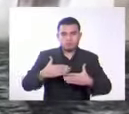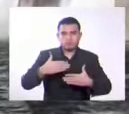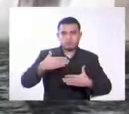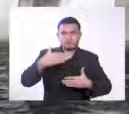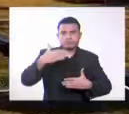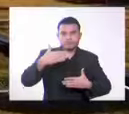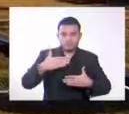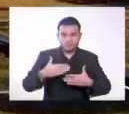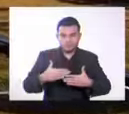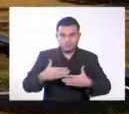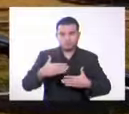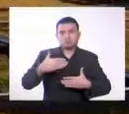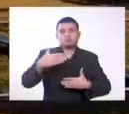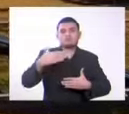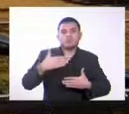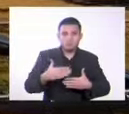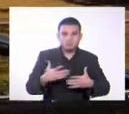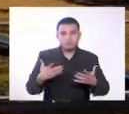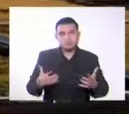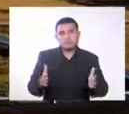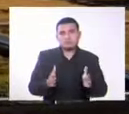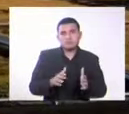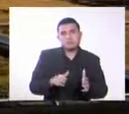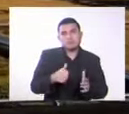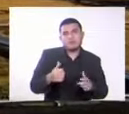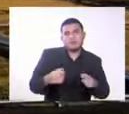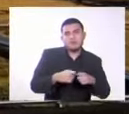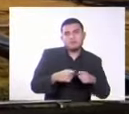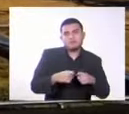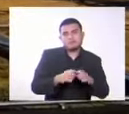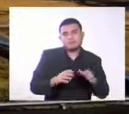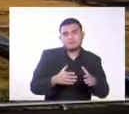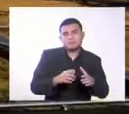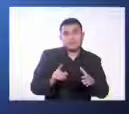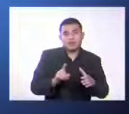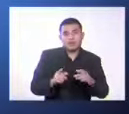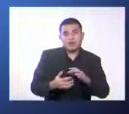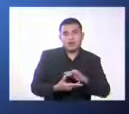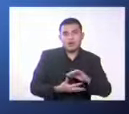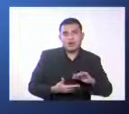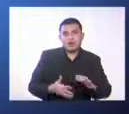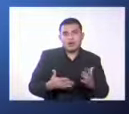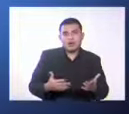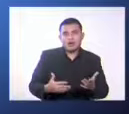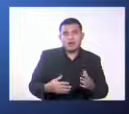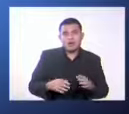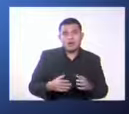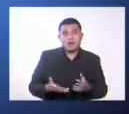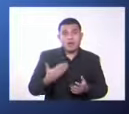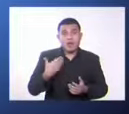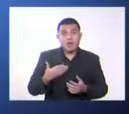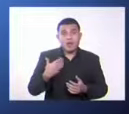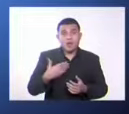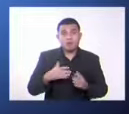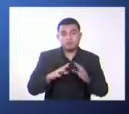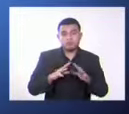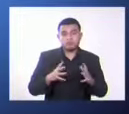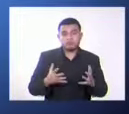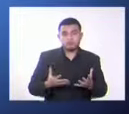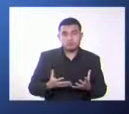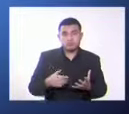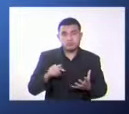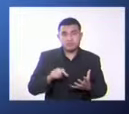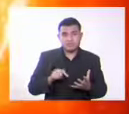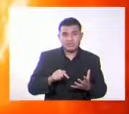menor escala se utilizan otras fuentes de energía de menor impacto ambiental, como la energía geotérmica, que aprovecha el calor del interior